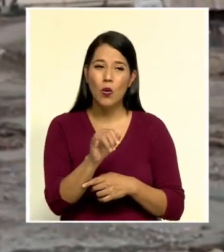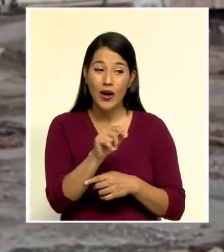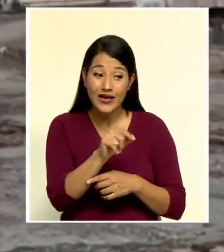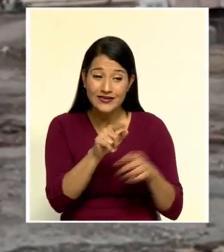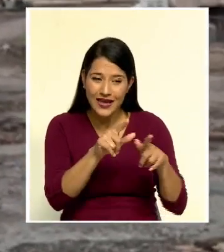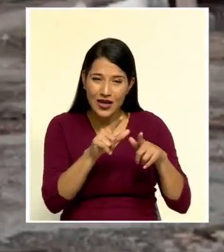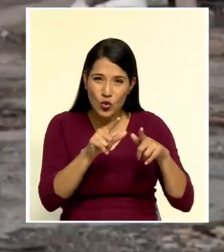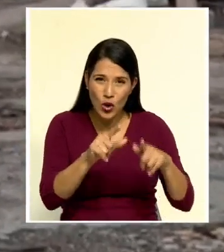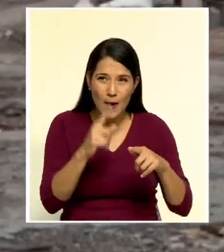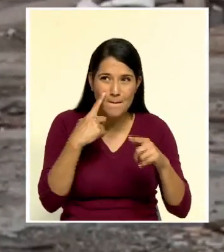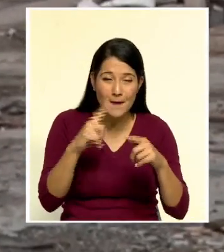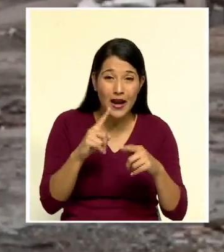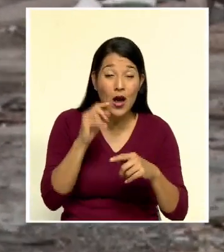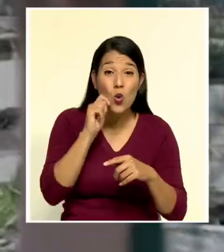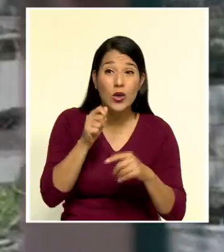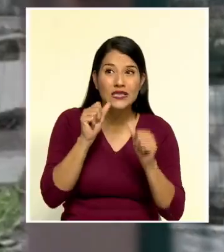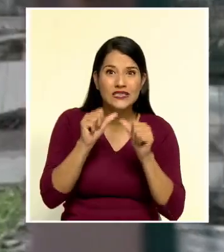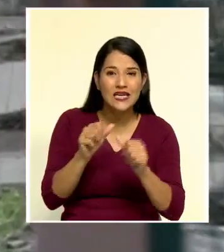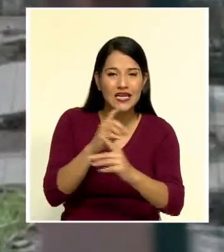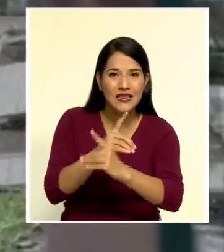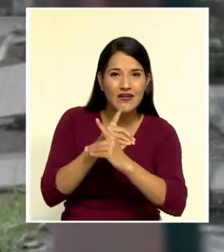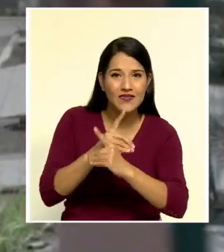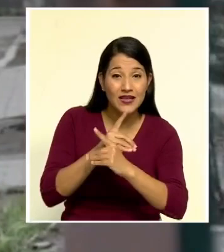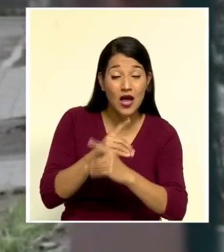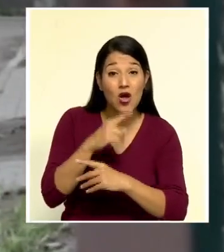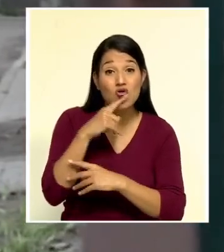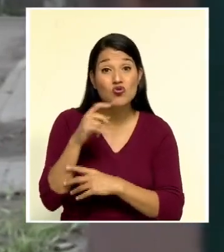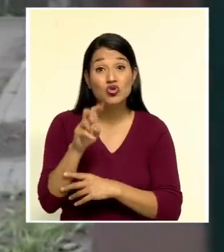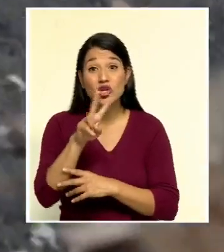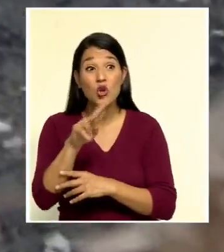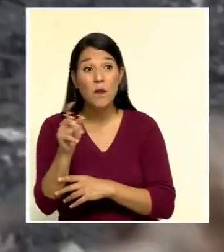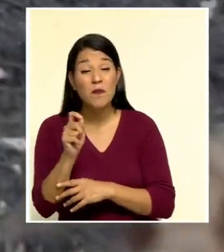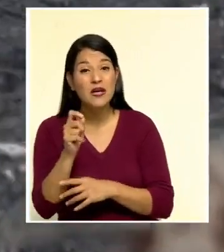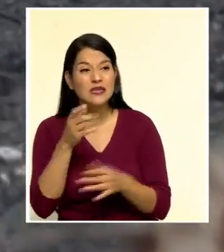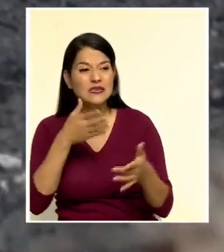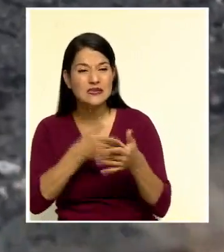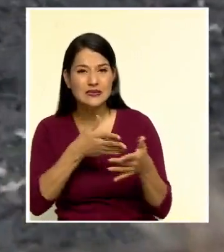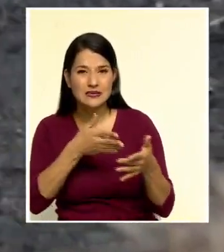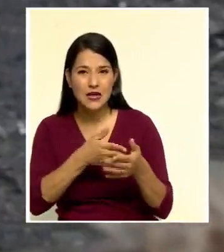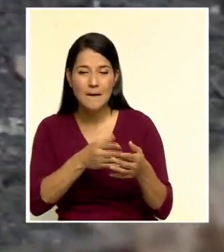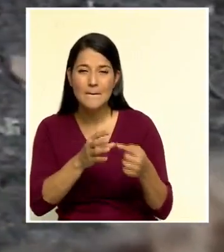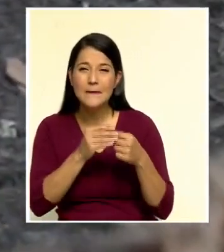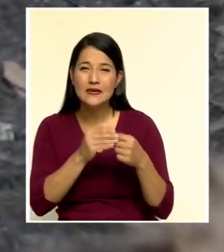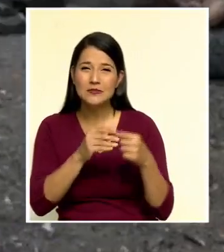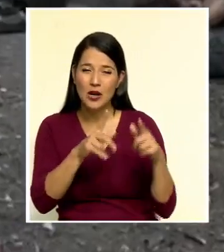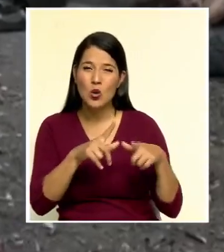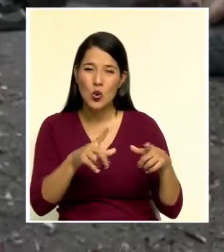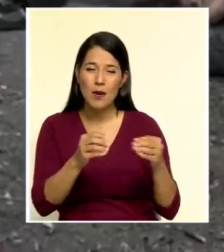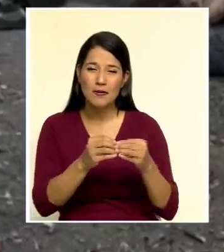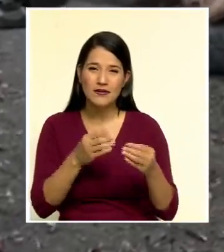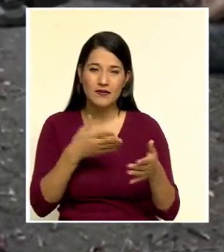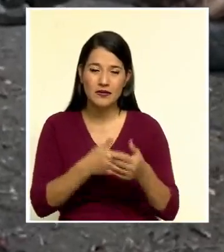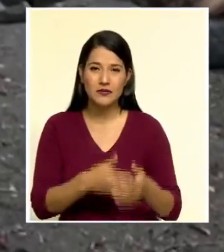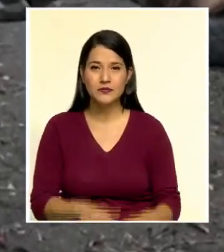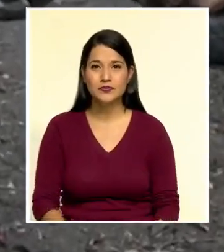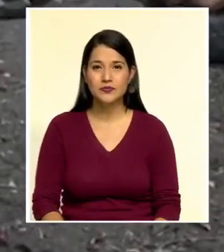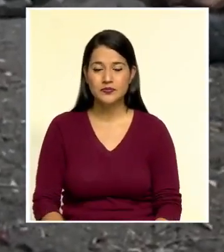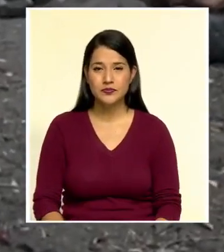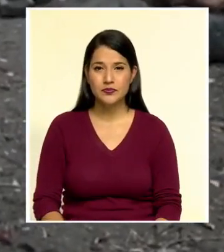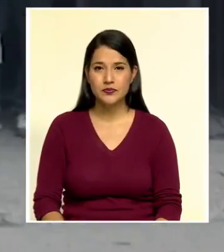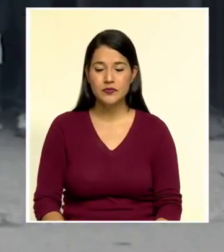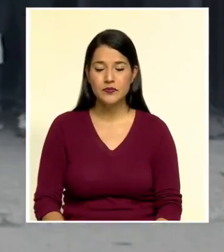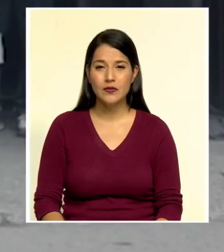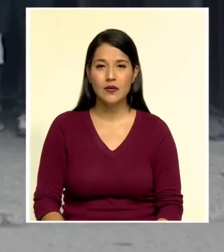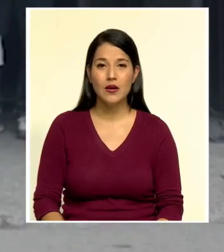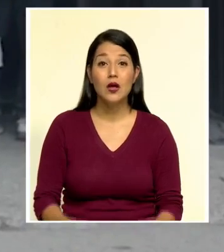ante la invasión rusa, que desde hace 2 meses tiene en la ciudad portuaria de Mariupol uno de sus principales y más castigados objetivos. La rendición, no